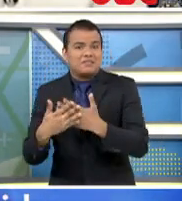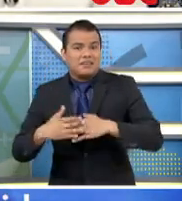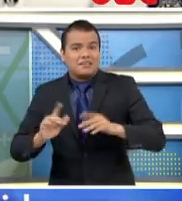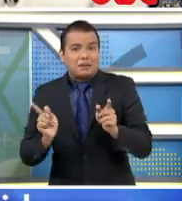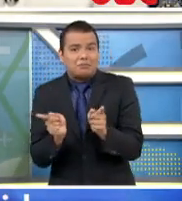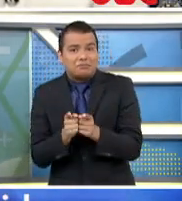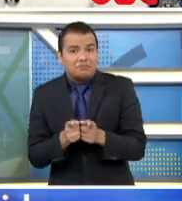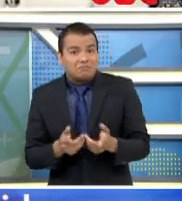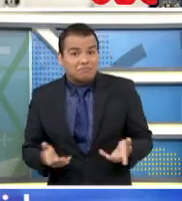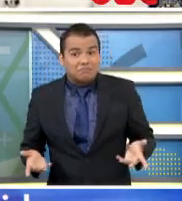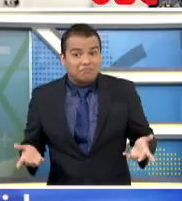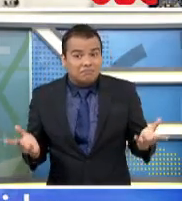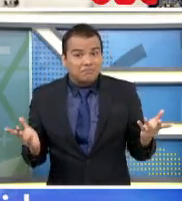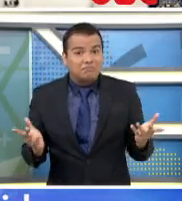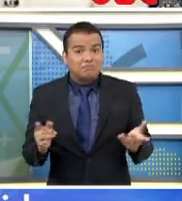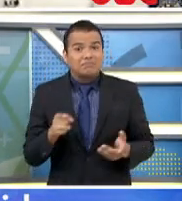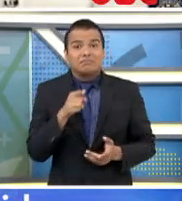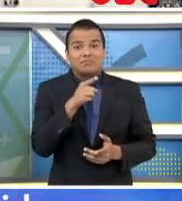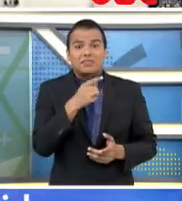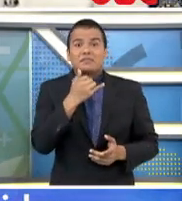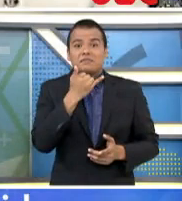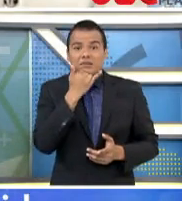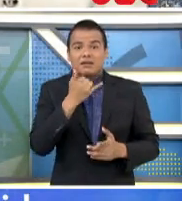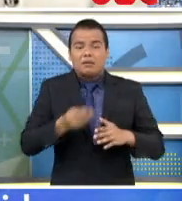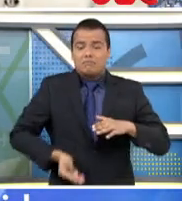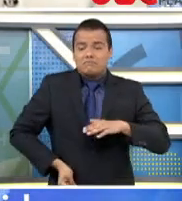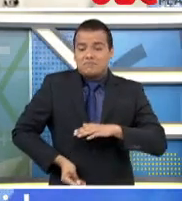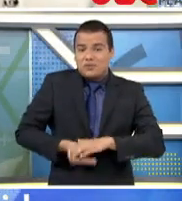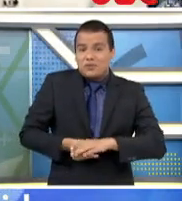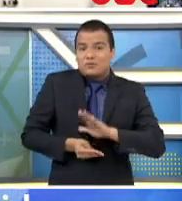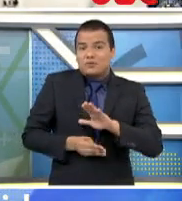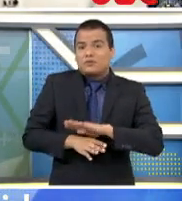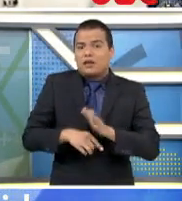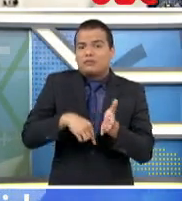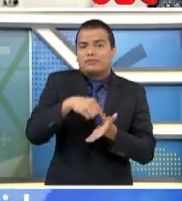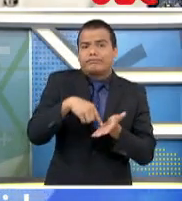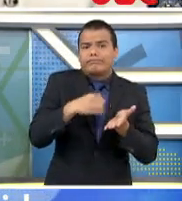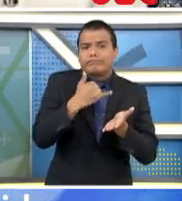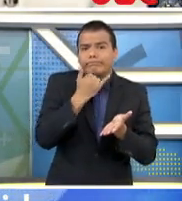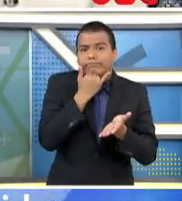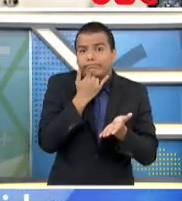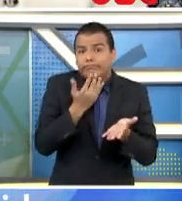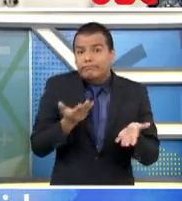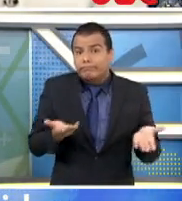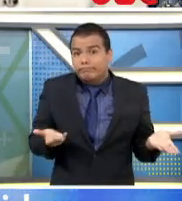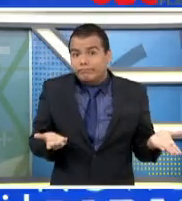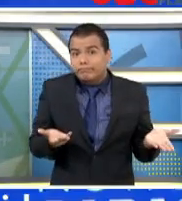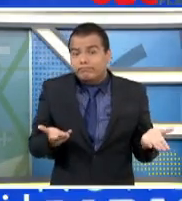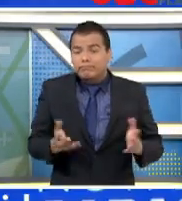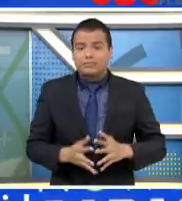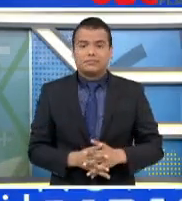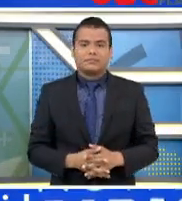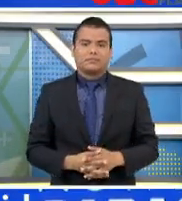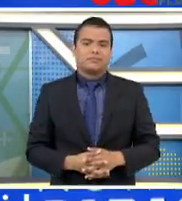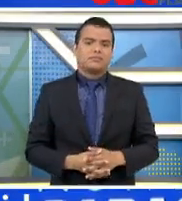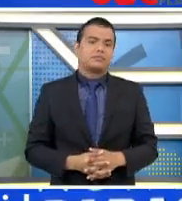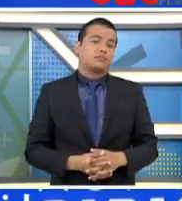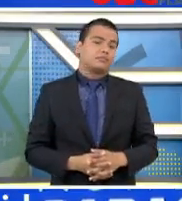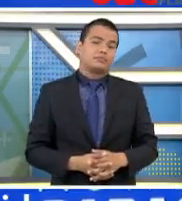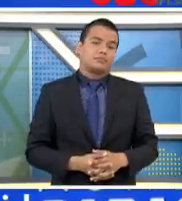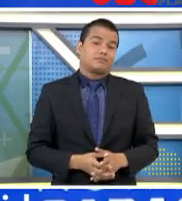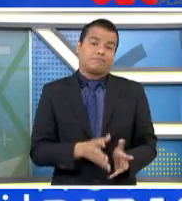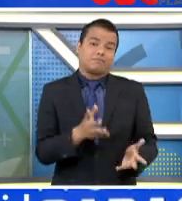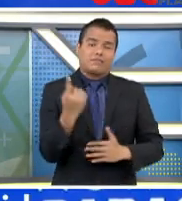República la que está diciendo que usted hizo corrupción porque celebró contratos sin los requisitos de ley. Qué fácil es